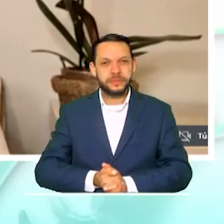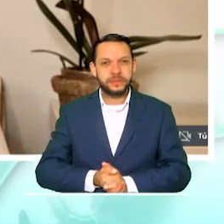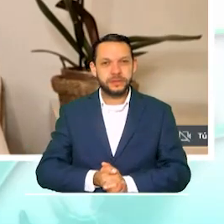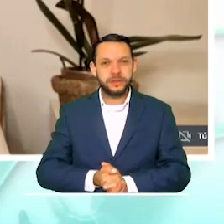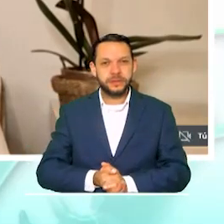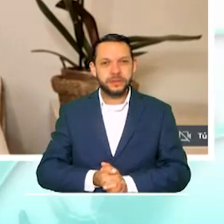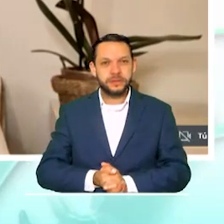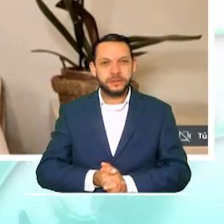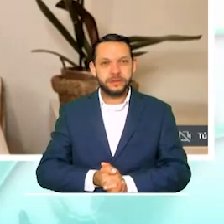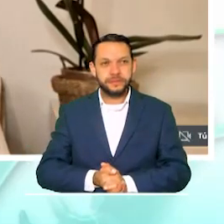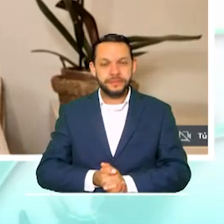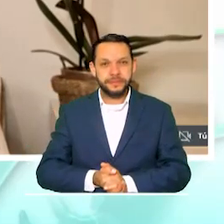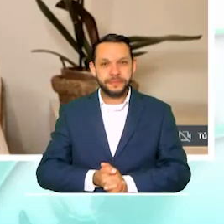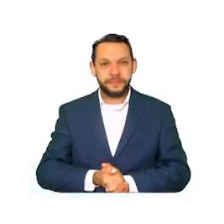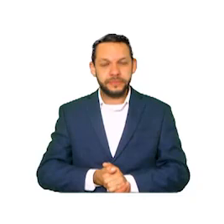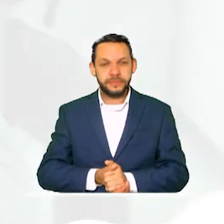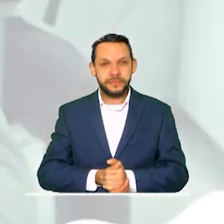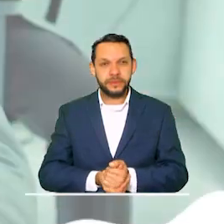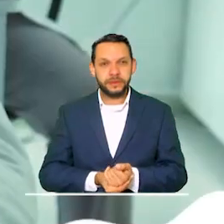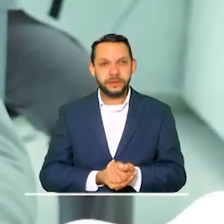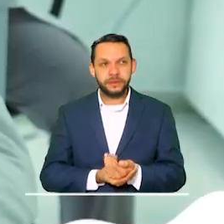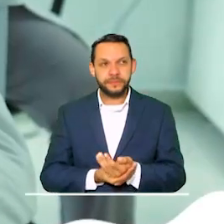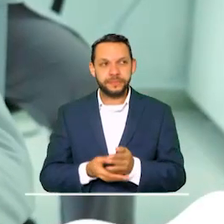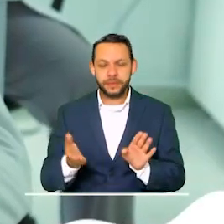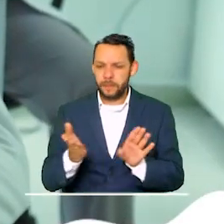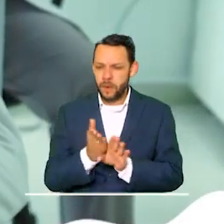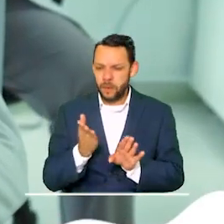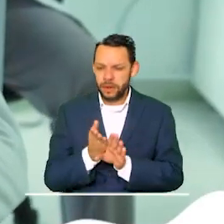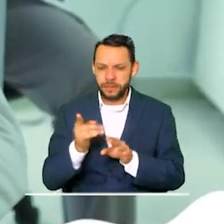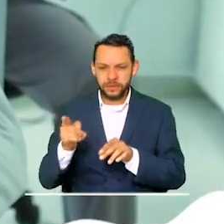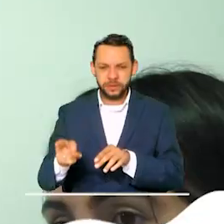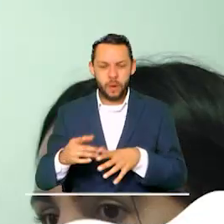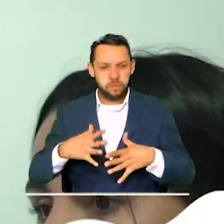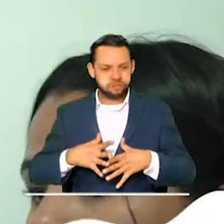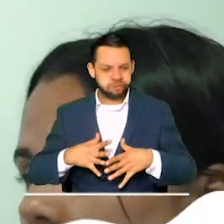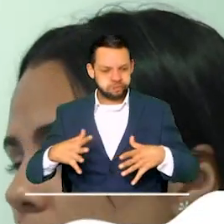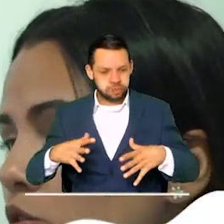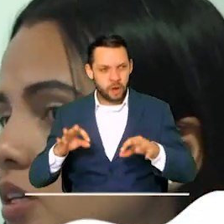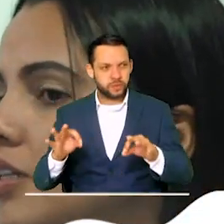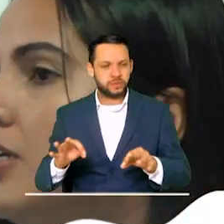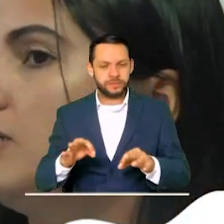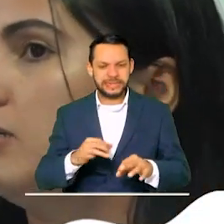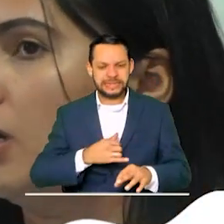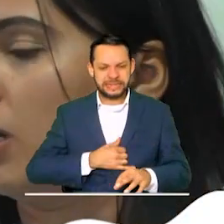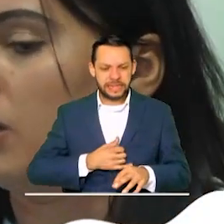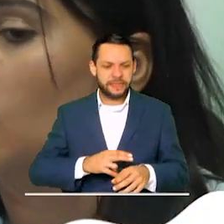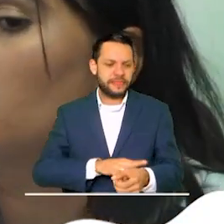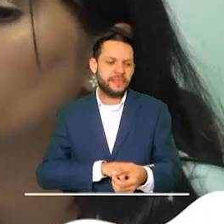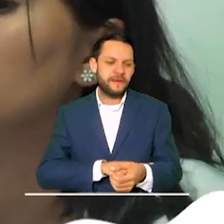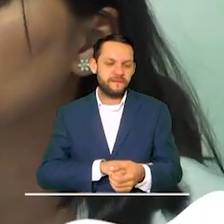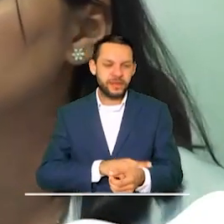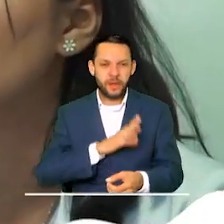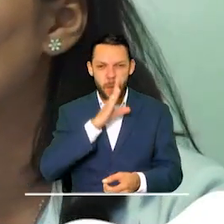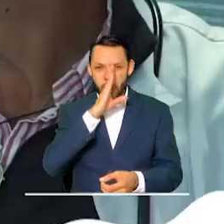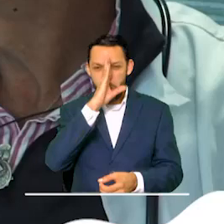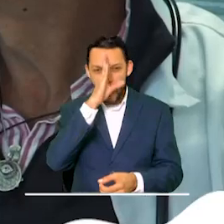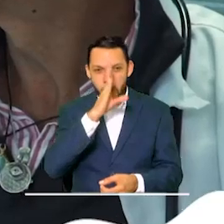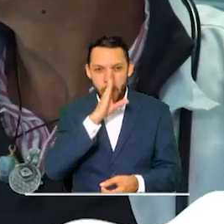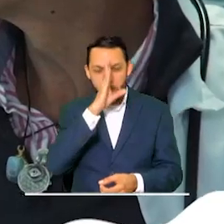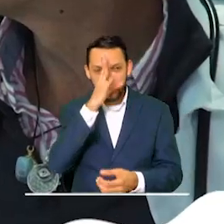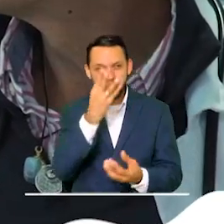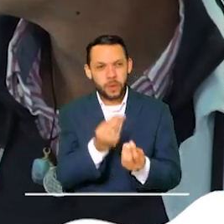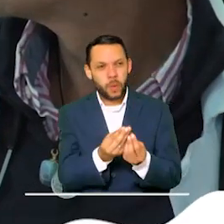Los problemas relacionados con la obesidad, la diabetes y la inflamación son cada vez más comunes. Por ello, el grupo